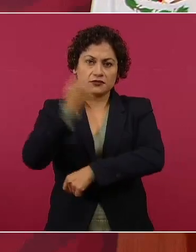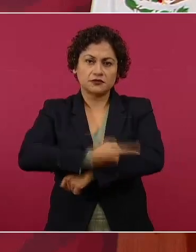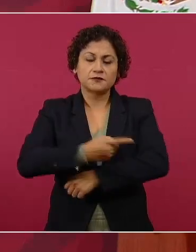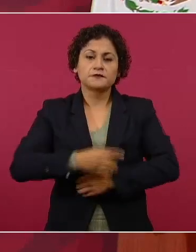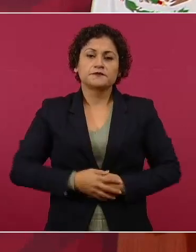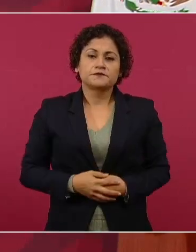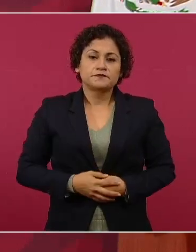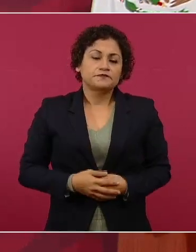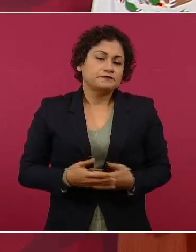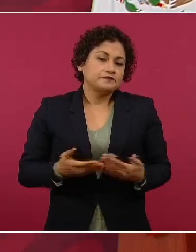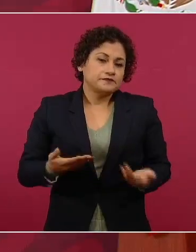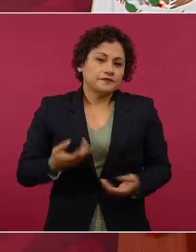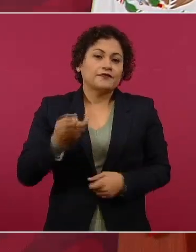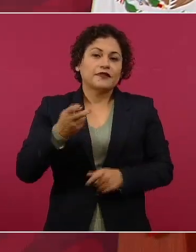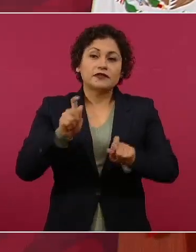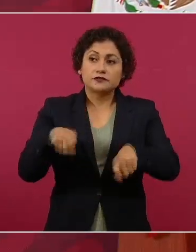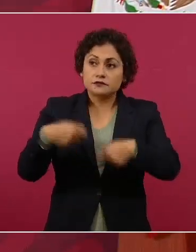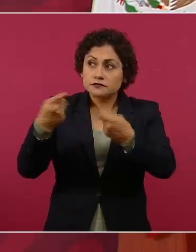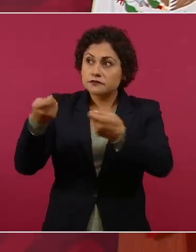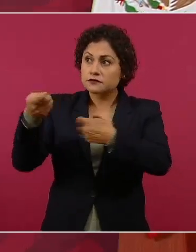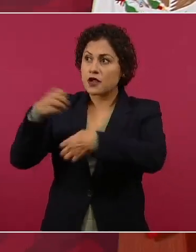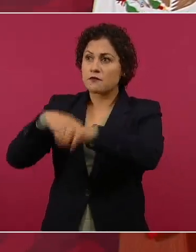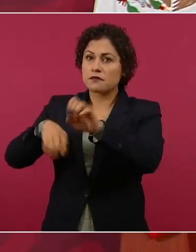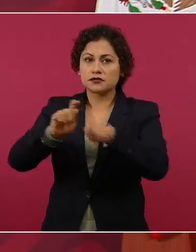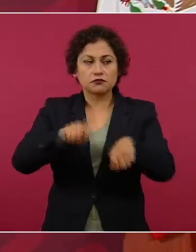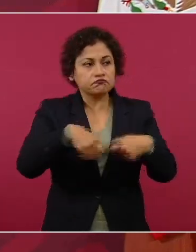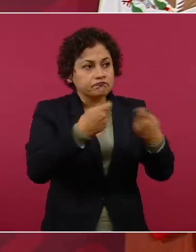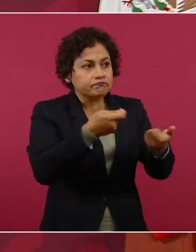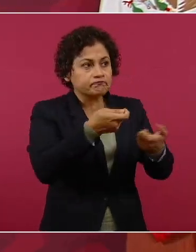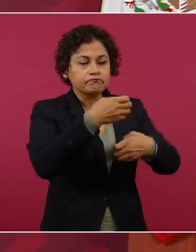Todo era pura concesión, no había inversión pública.